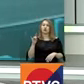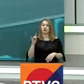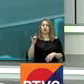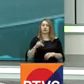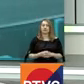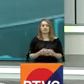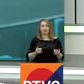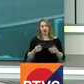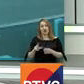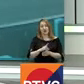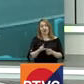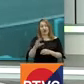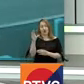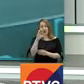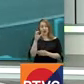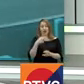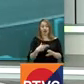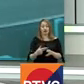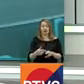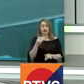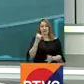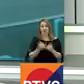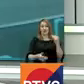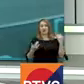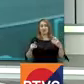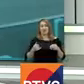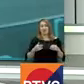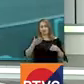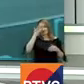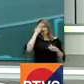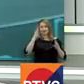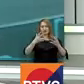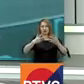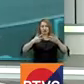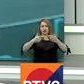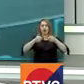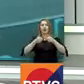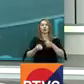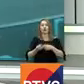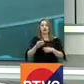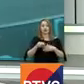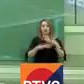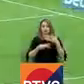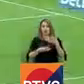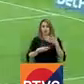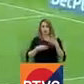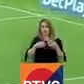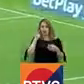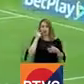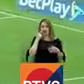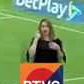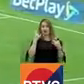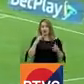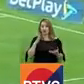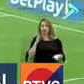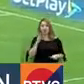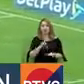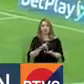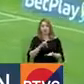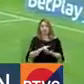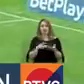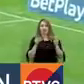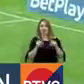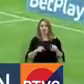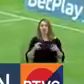liga colombiana porque está llegando a su final y se están conociendo los ocho clasificados por lo menos pereira hoy ya confirmó su presencia y